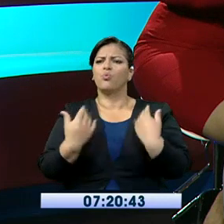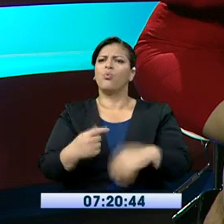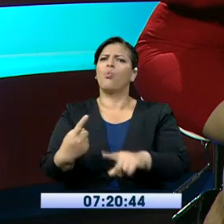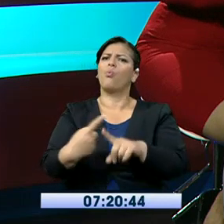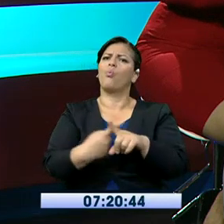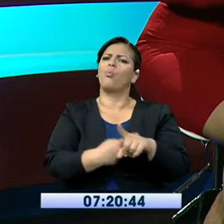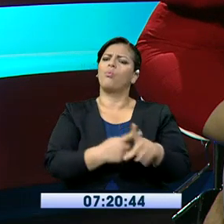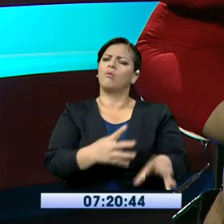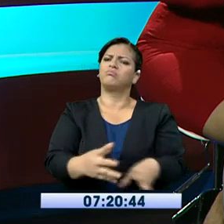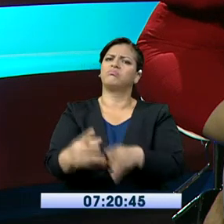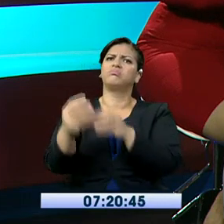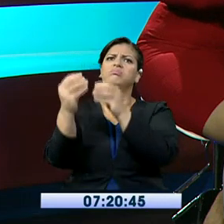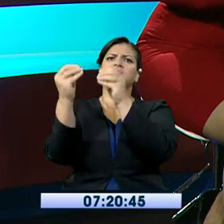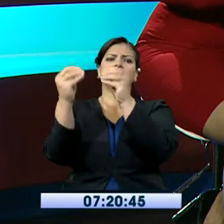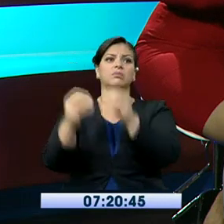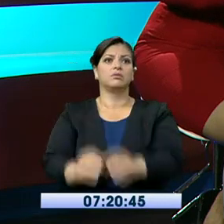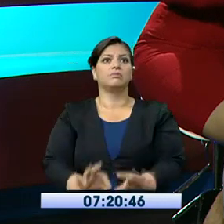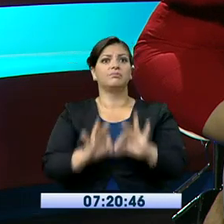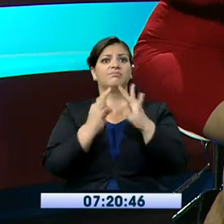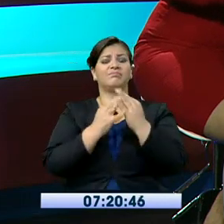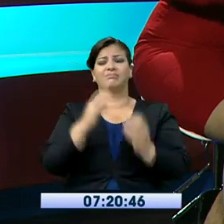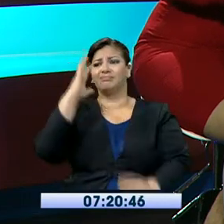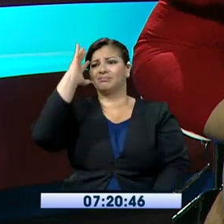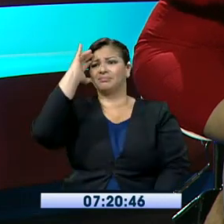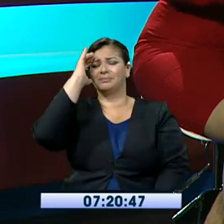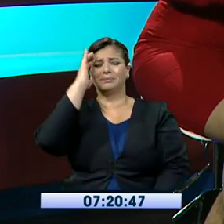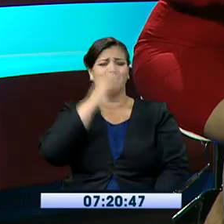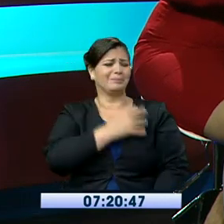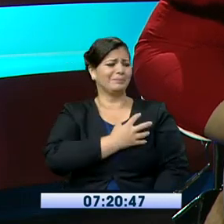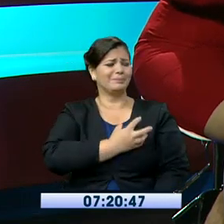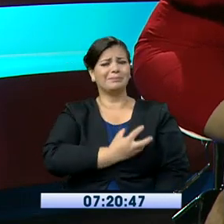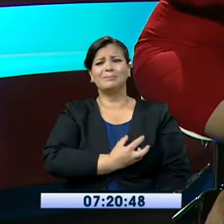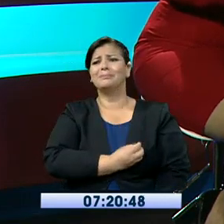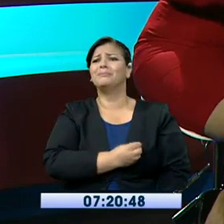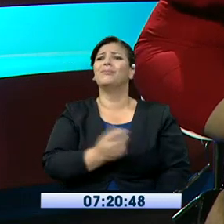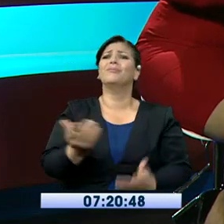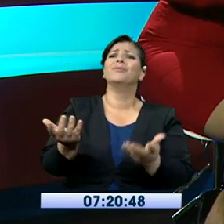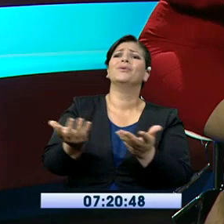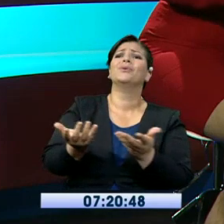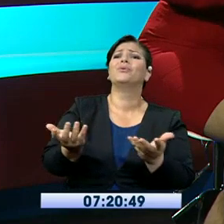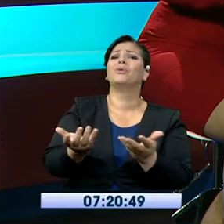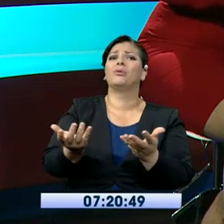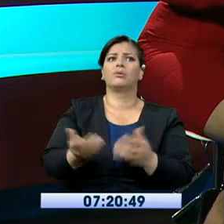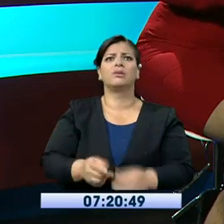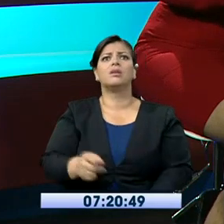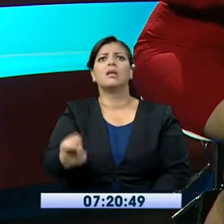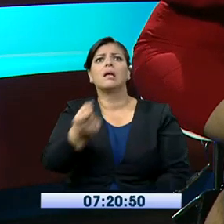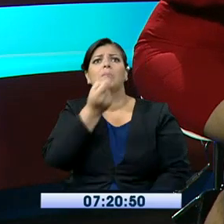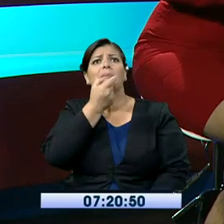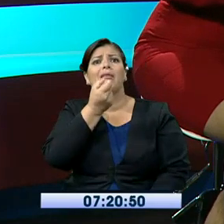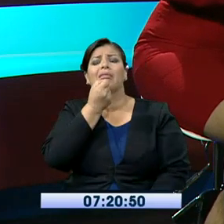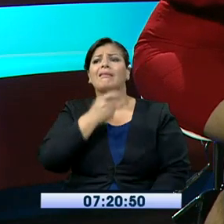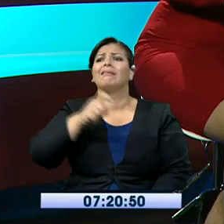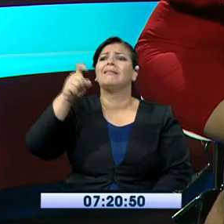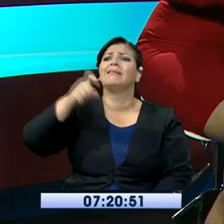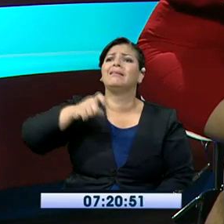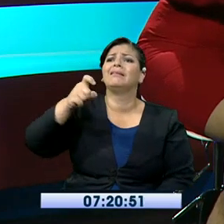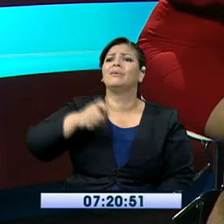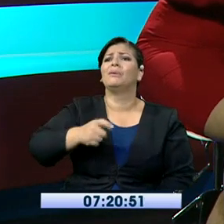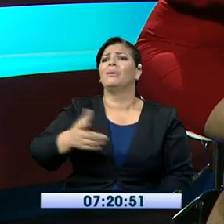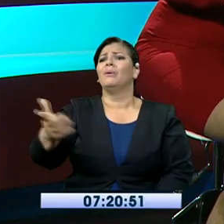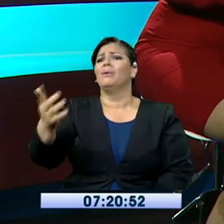y su familia está totalmente angustiada. Temen que por el tiempo que ha transcurrido sin sus medicamentos, se encuentre